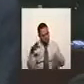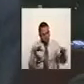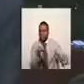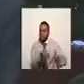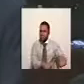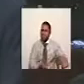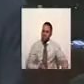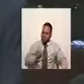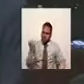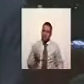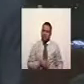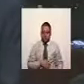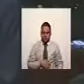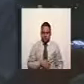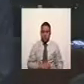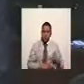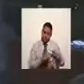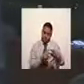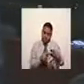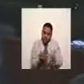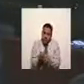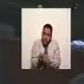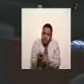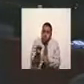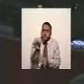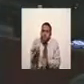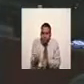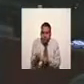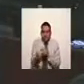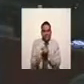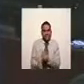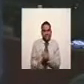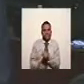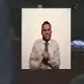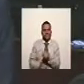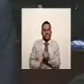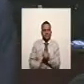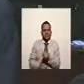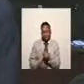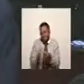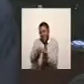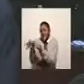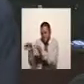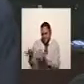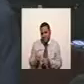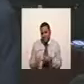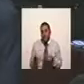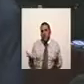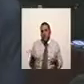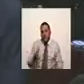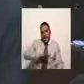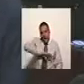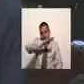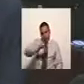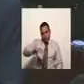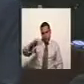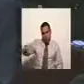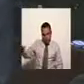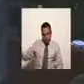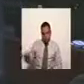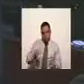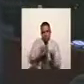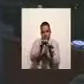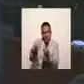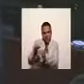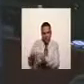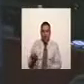Tercero, en el municipio, en varios municipios antioqueños, uno